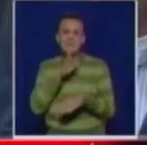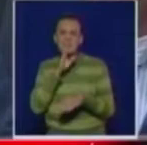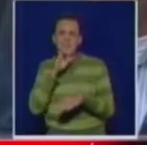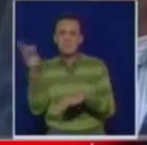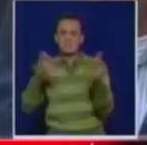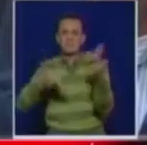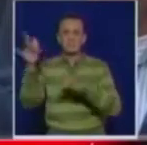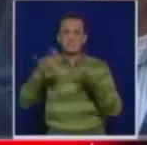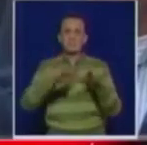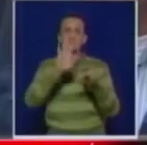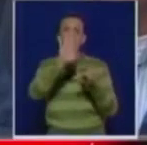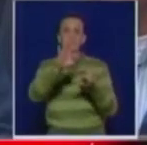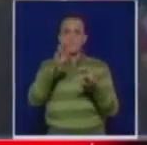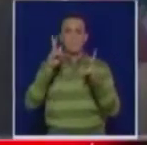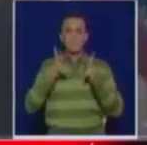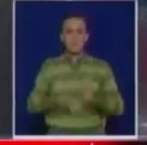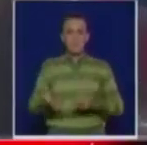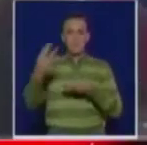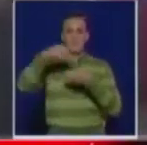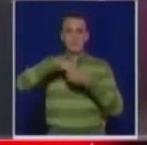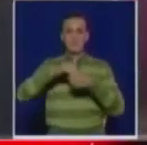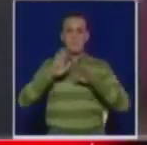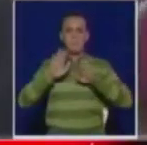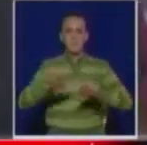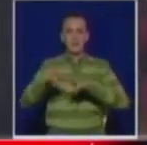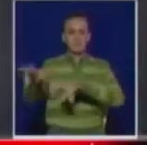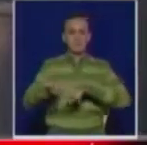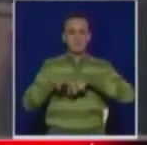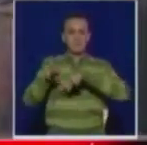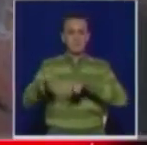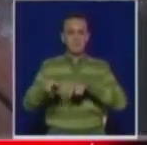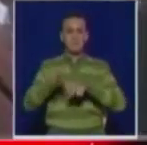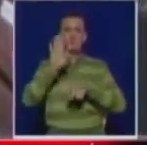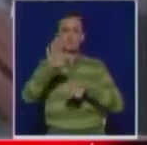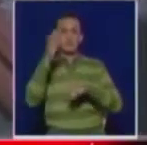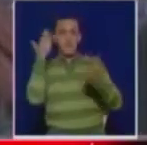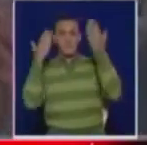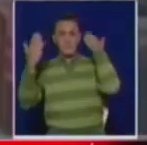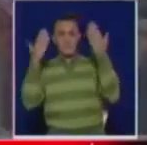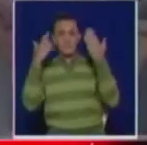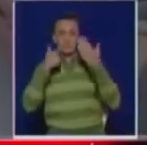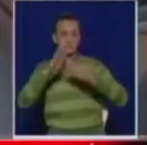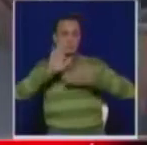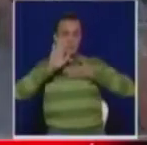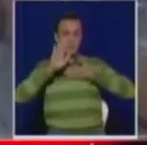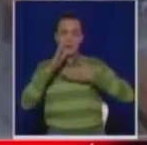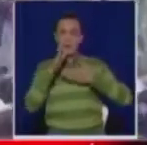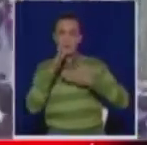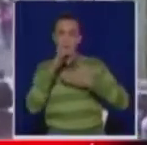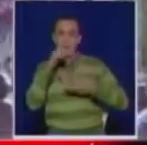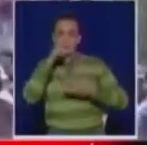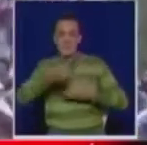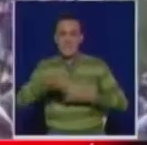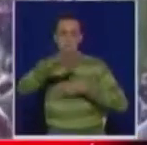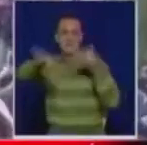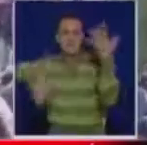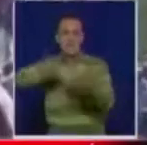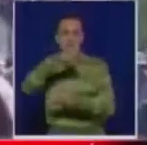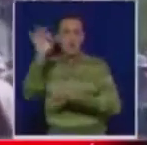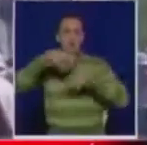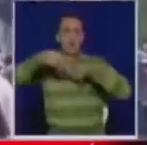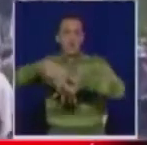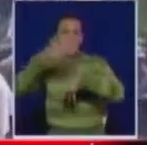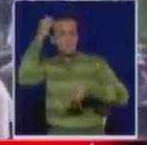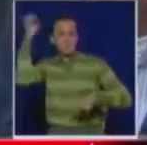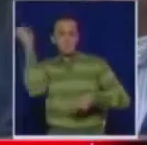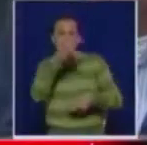representantes de todos los sectores del paro agrario. Los campesinos, por su parte, se comprometieron a no cometer ningún tipo de agresiones ni desórdenes en las vías mientras se